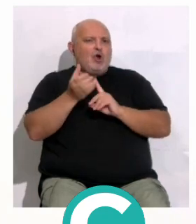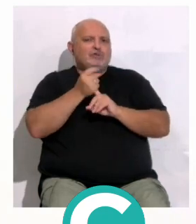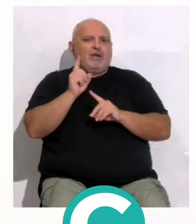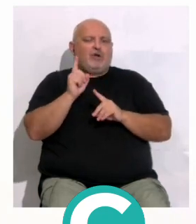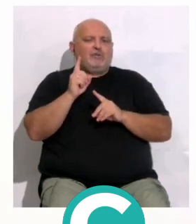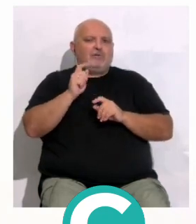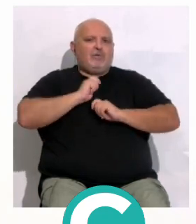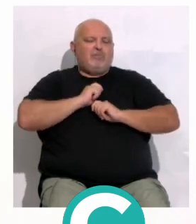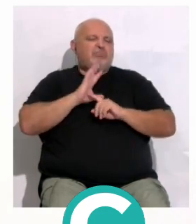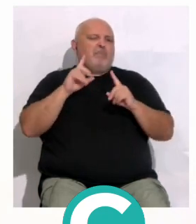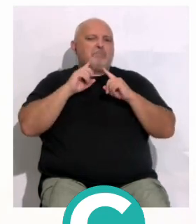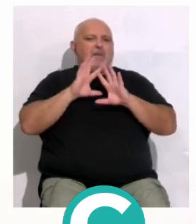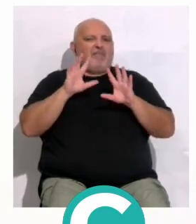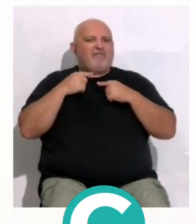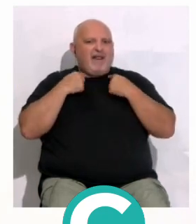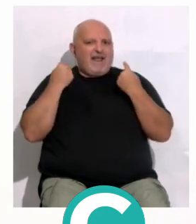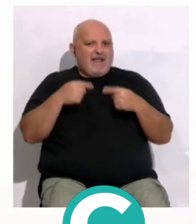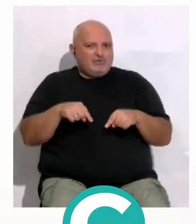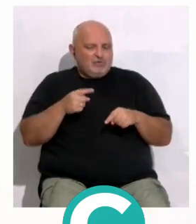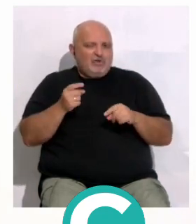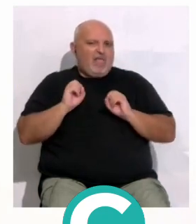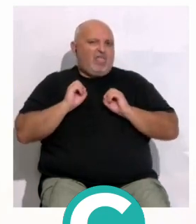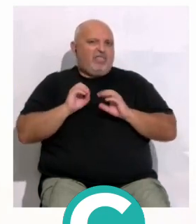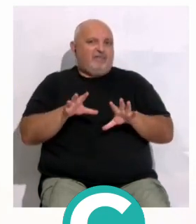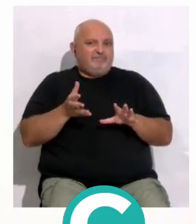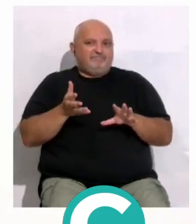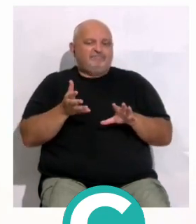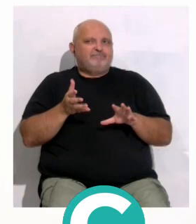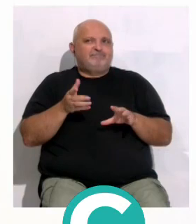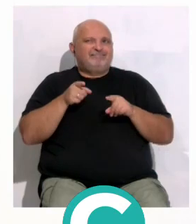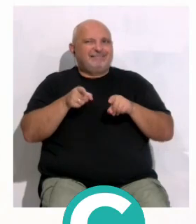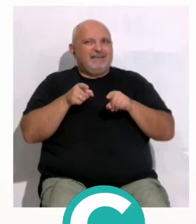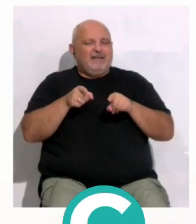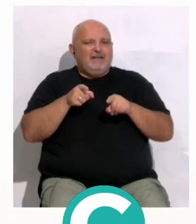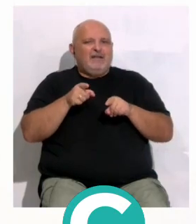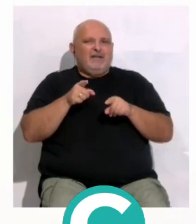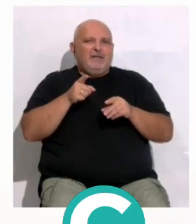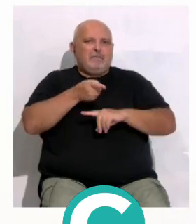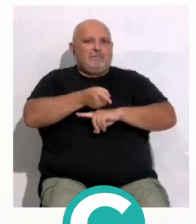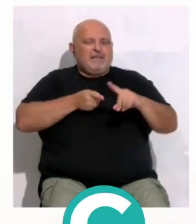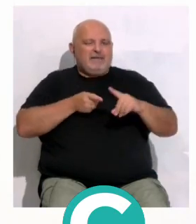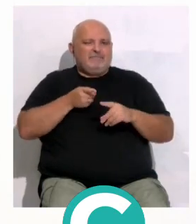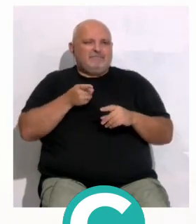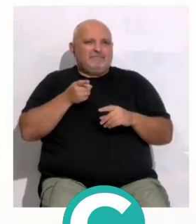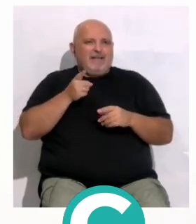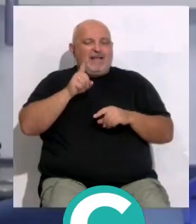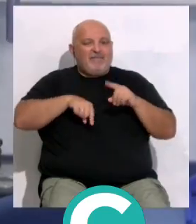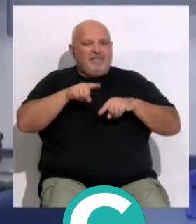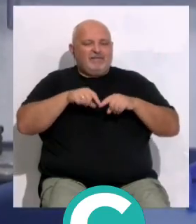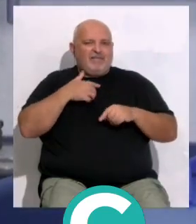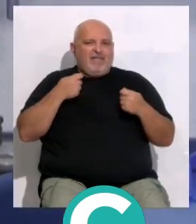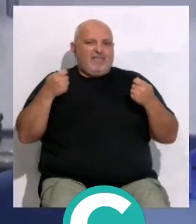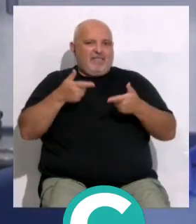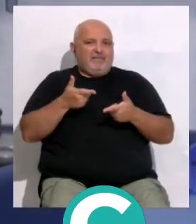ya lo recibo como un fracaso y lo abandono. No tenemos como ese punto intermedio, que es lo que nosotros aportamos